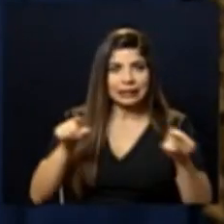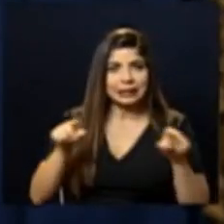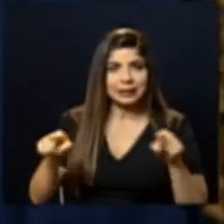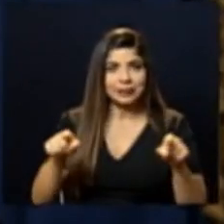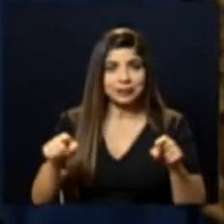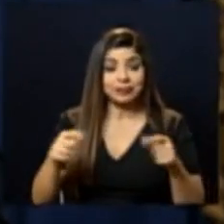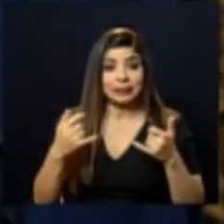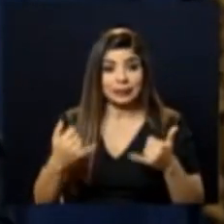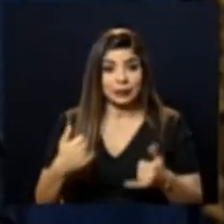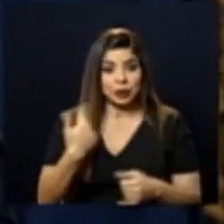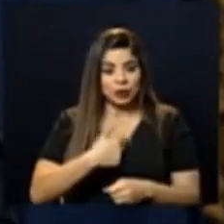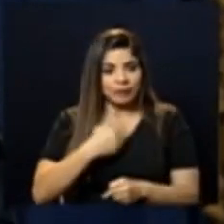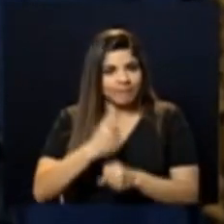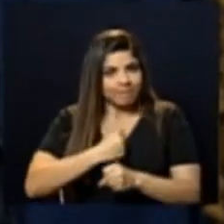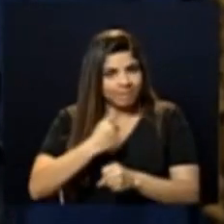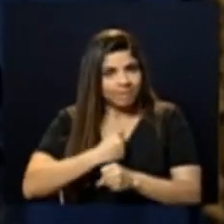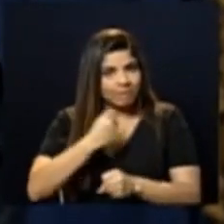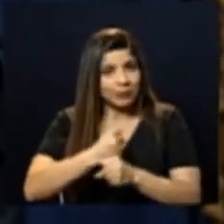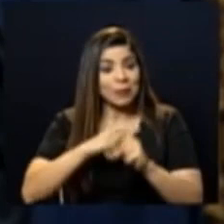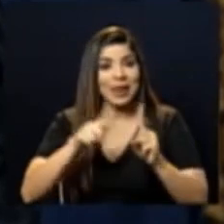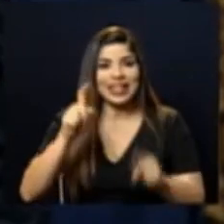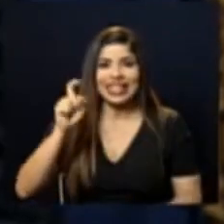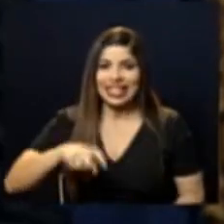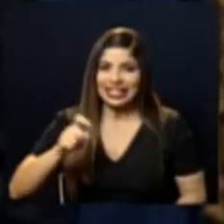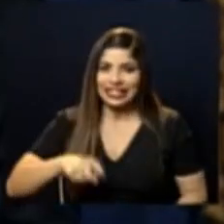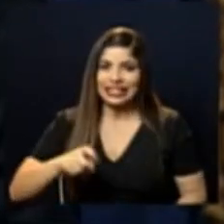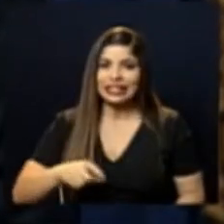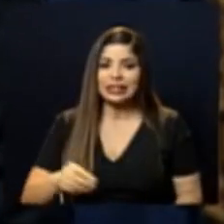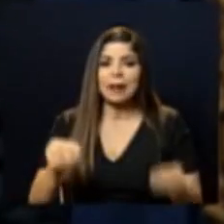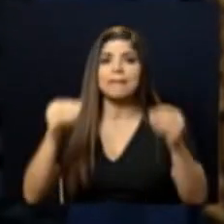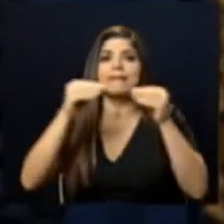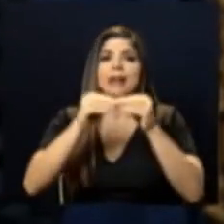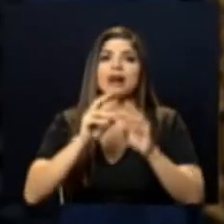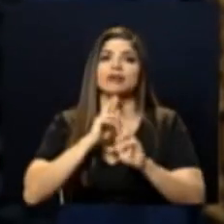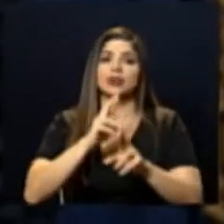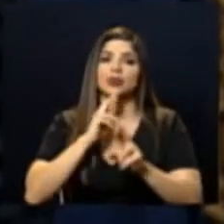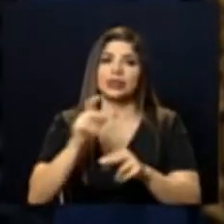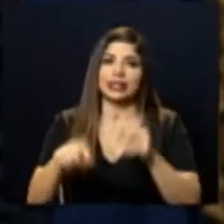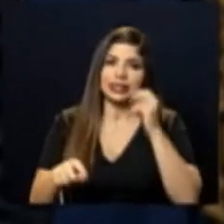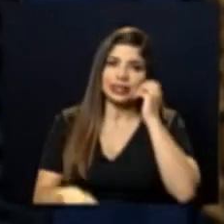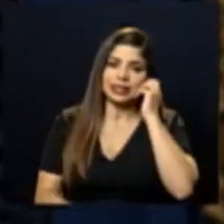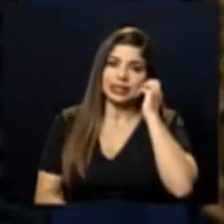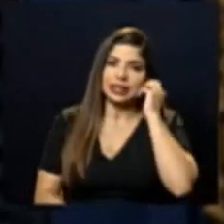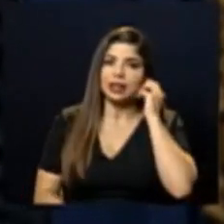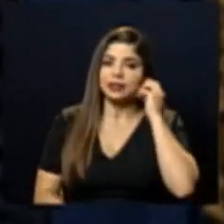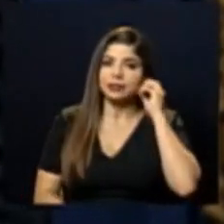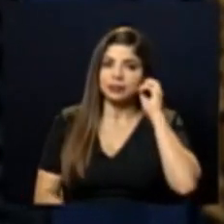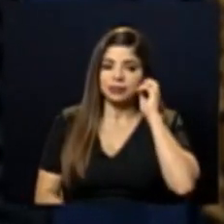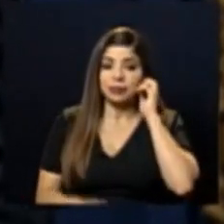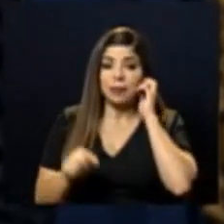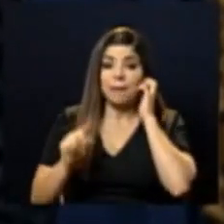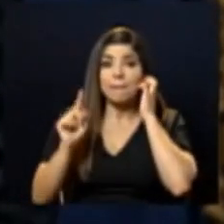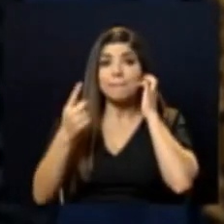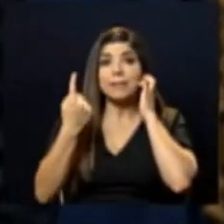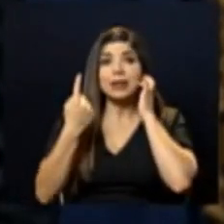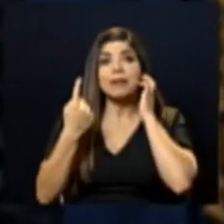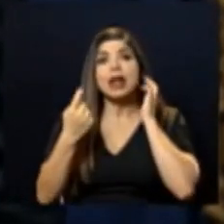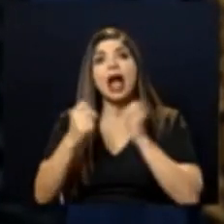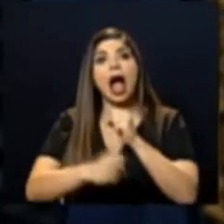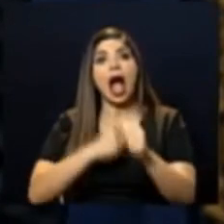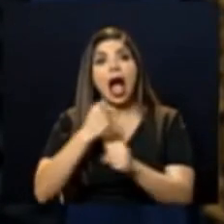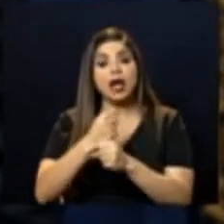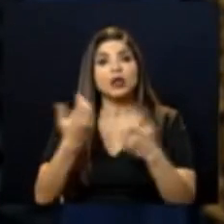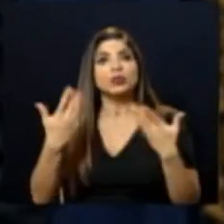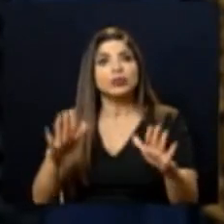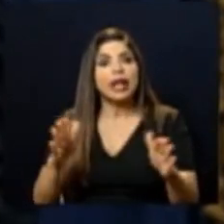Eso estamos haciendo, pero necesitamos más resultados. Durante este primer año hemos incentivado